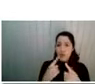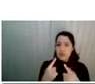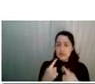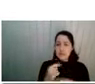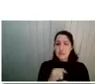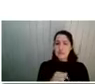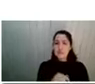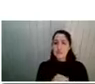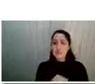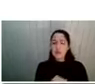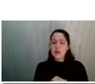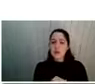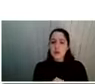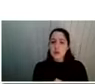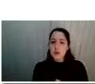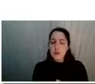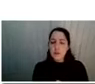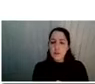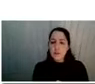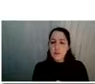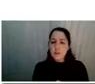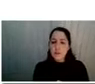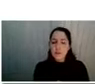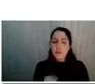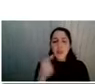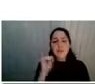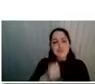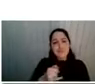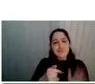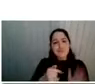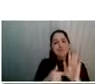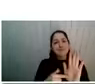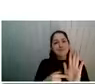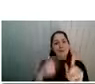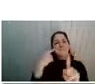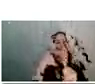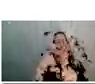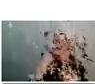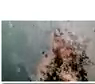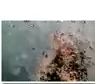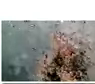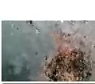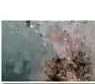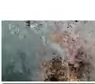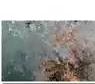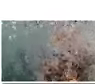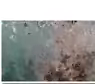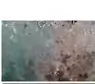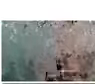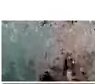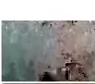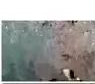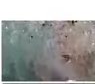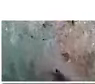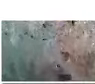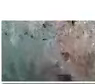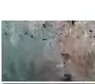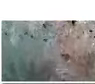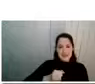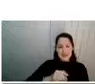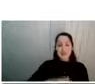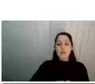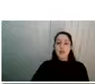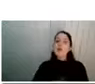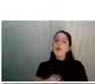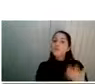IgM, sí aparece positivo para ambos anticuerpos. Por lo tanto,